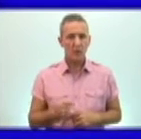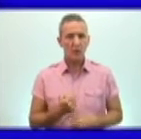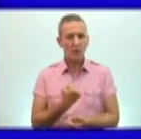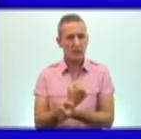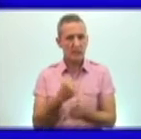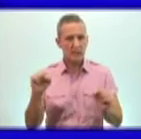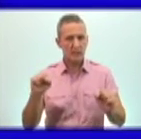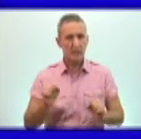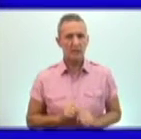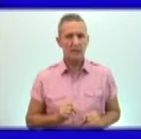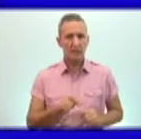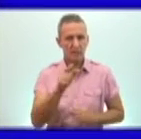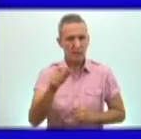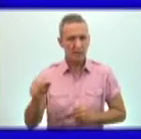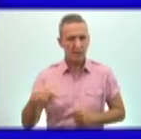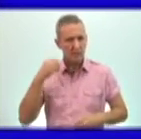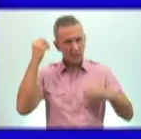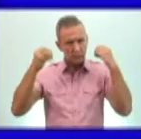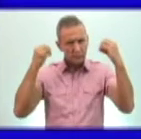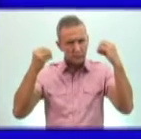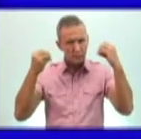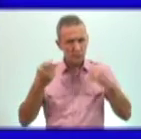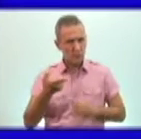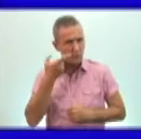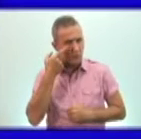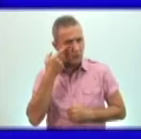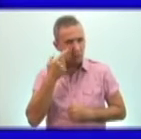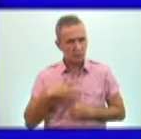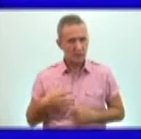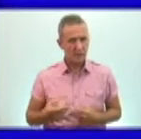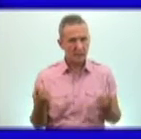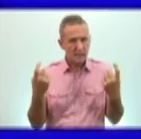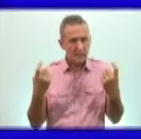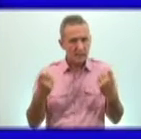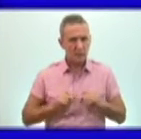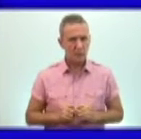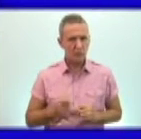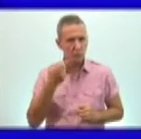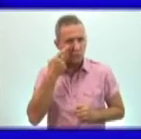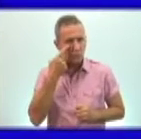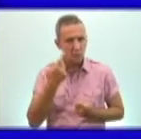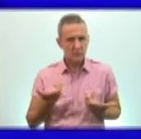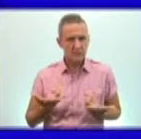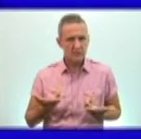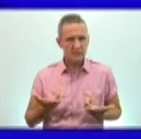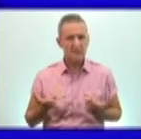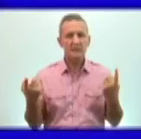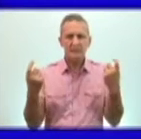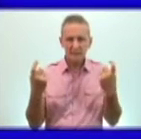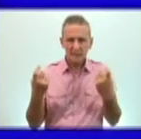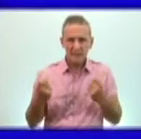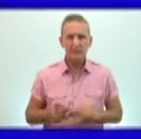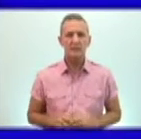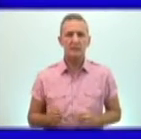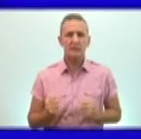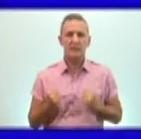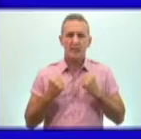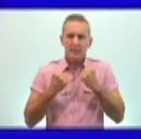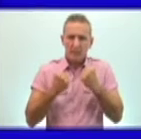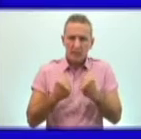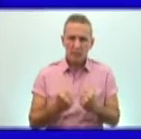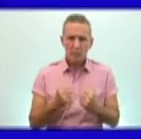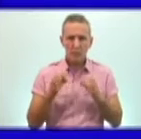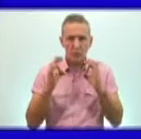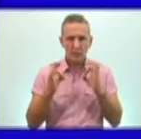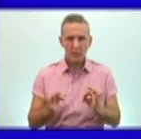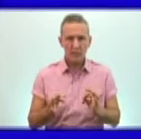humano pensante y conocedor de sus necesidades, conocedor de la necesidad que impone la realidad, que